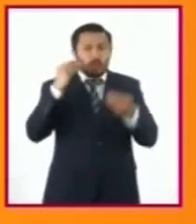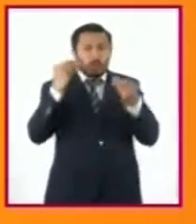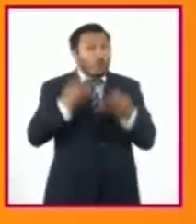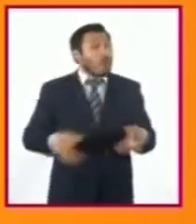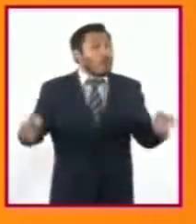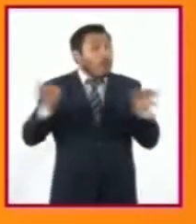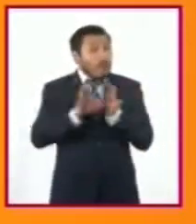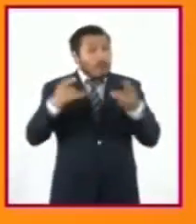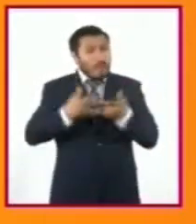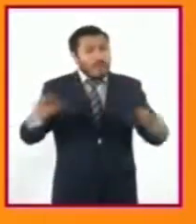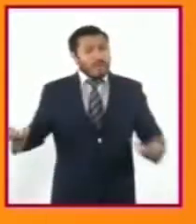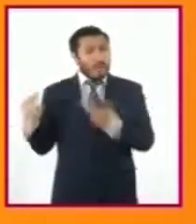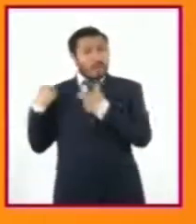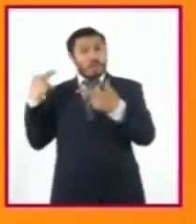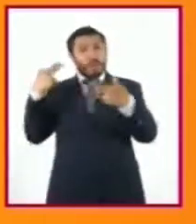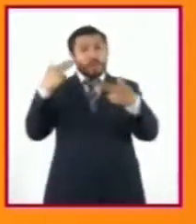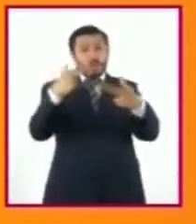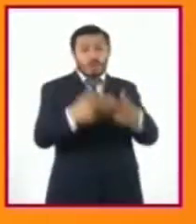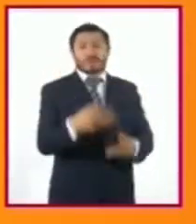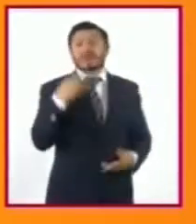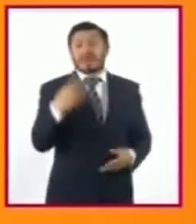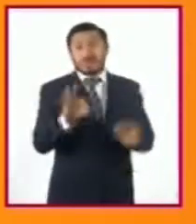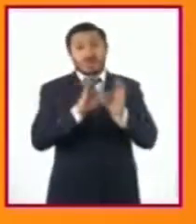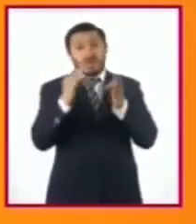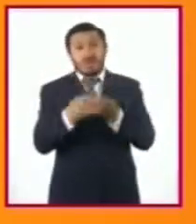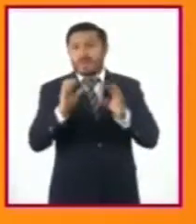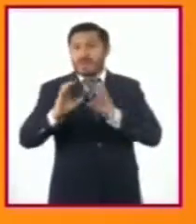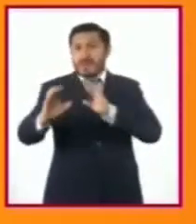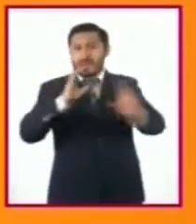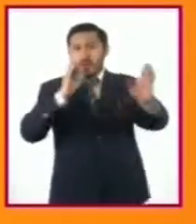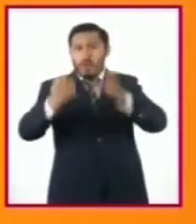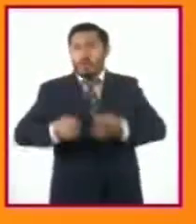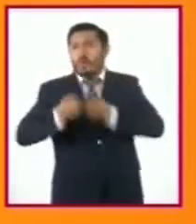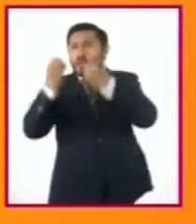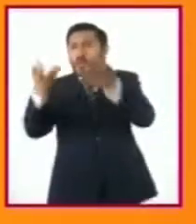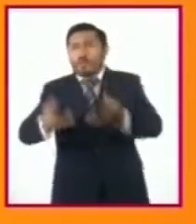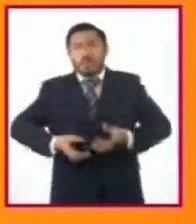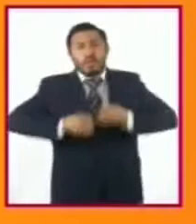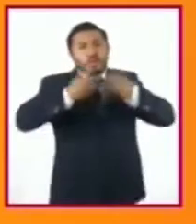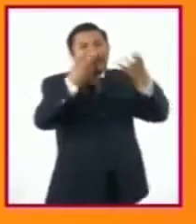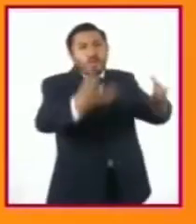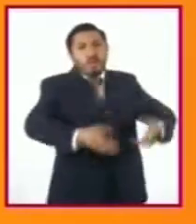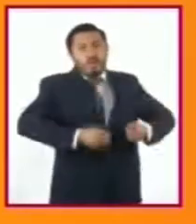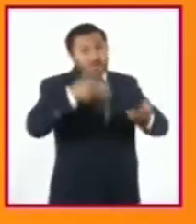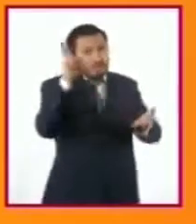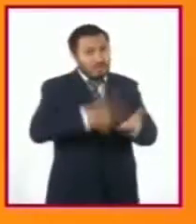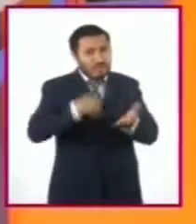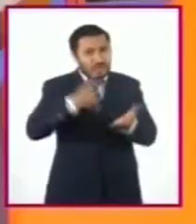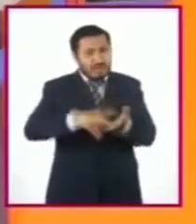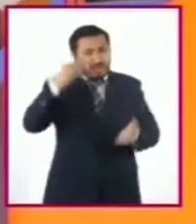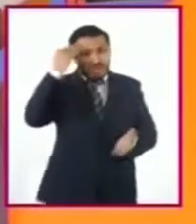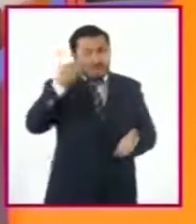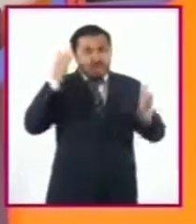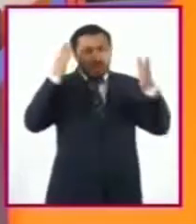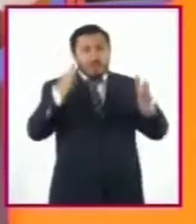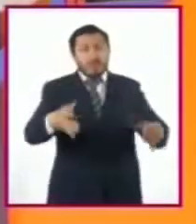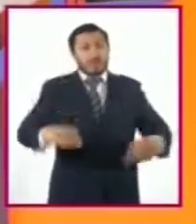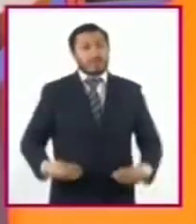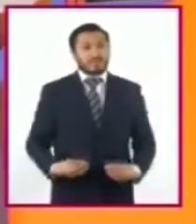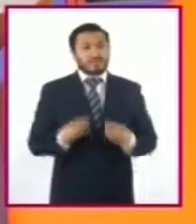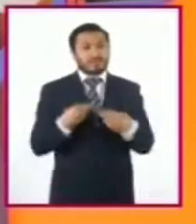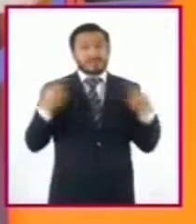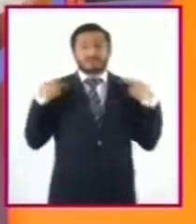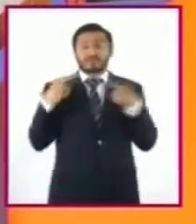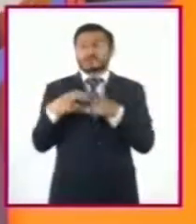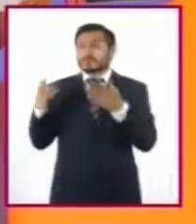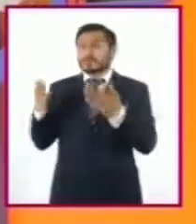sus poemas encontraron una manera de comunicarnos los valores de la época en que vivieron. Maestro, a mí me